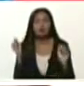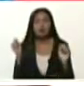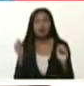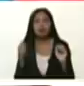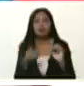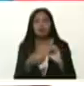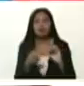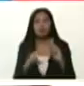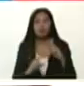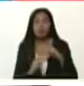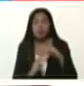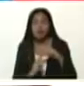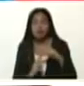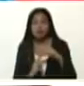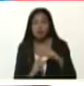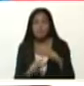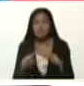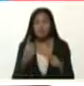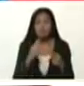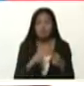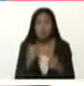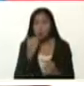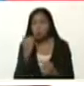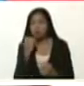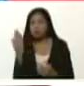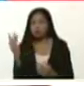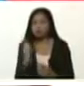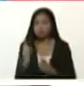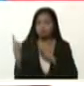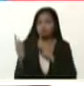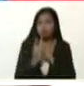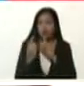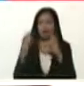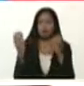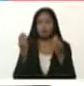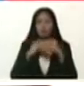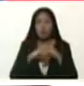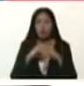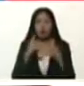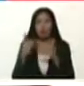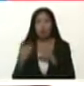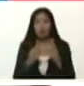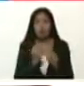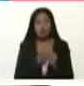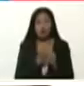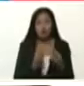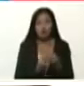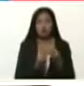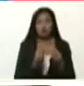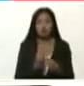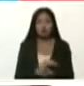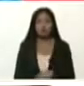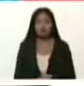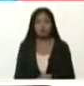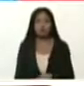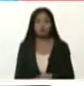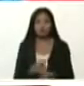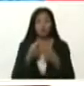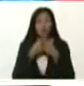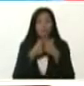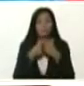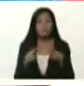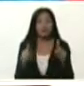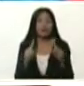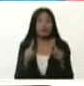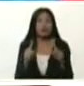periodo de acercamiento, diálogo, entendimiento, trabajo conjunto. Pero